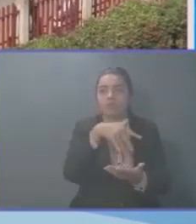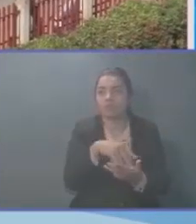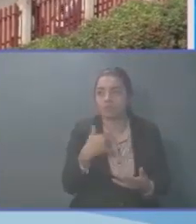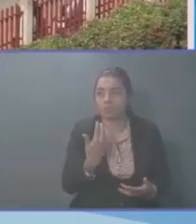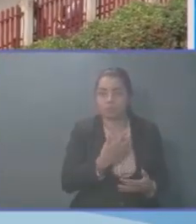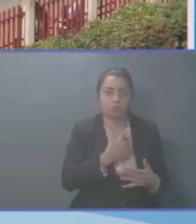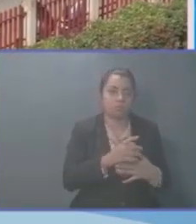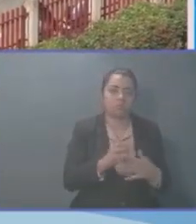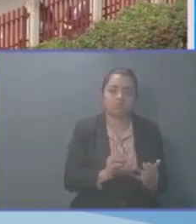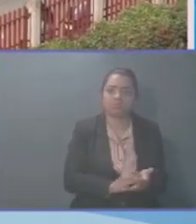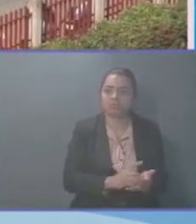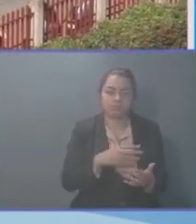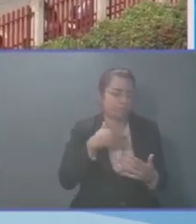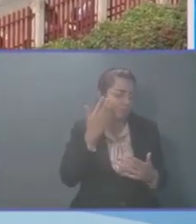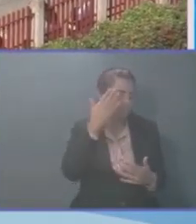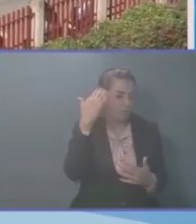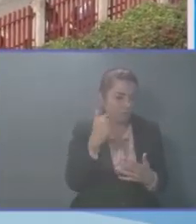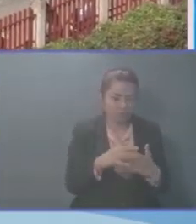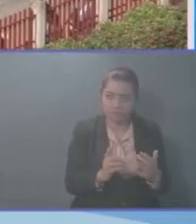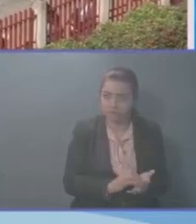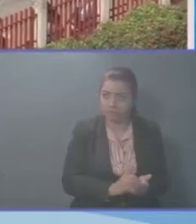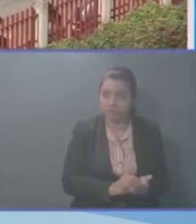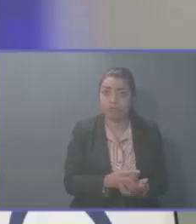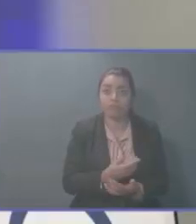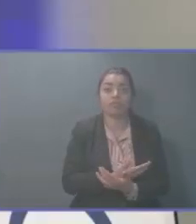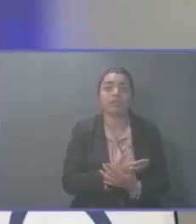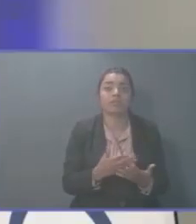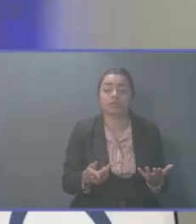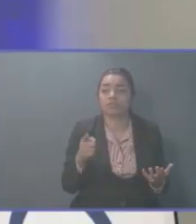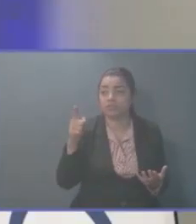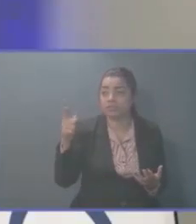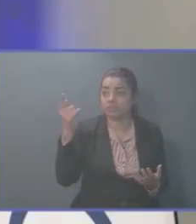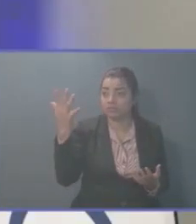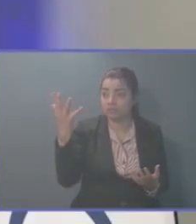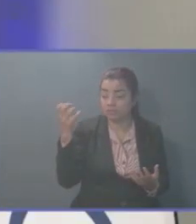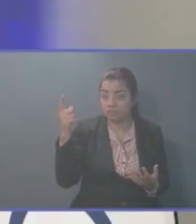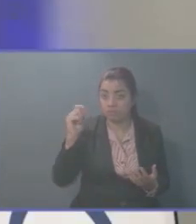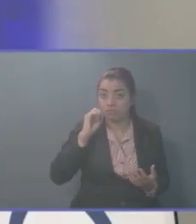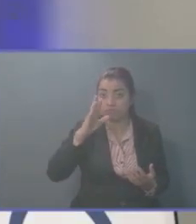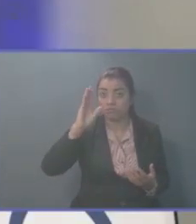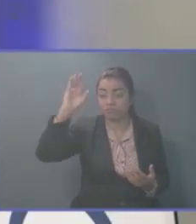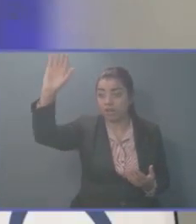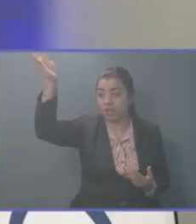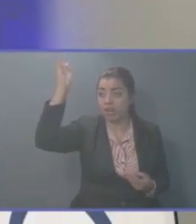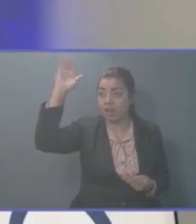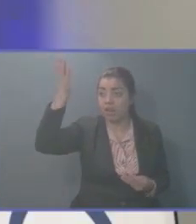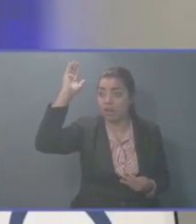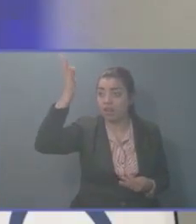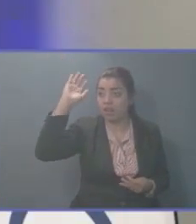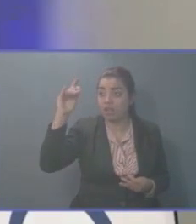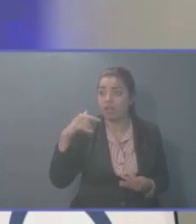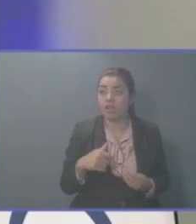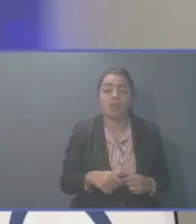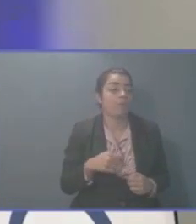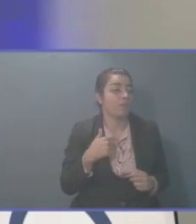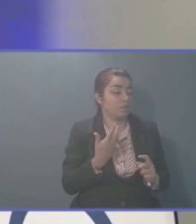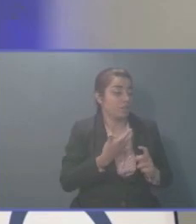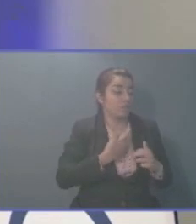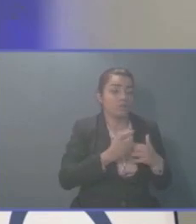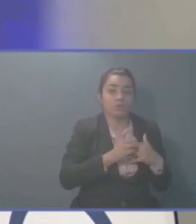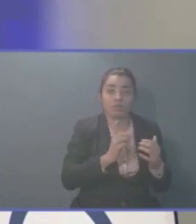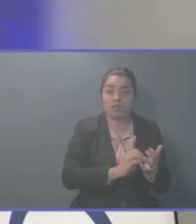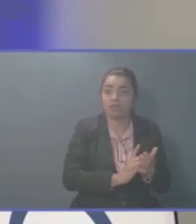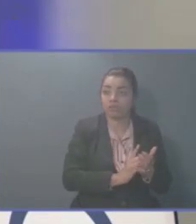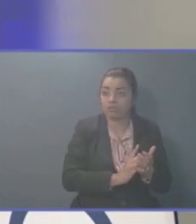los diputados o diputadas, porque él trata de hacer o lo dice en sus discursos, que como que nosotros, ¿verdad?,